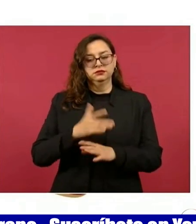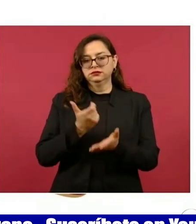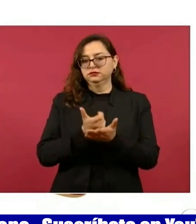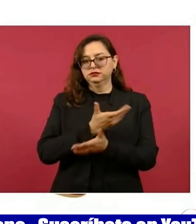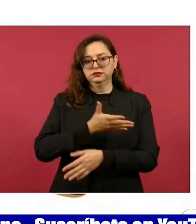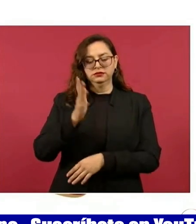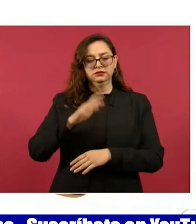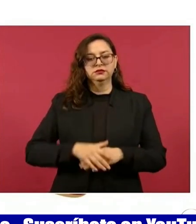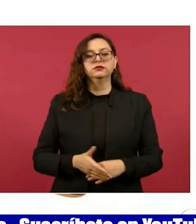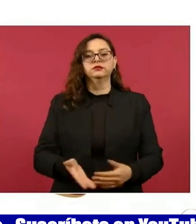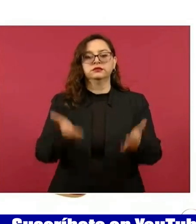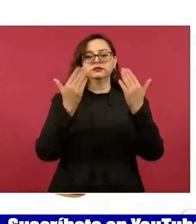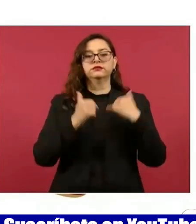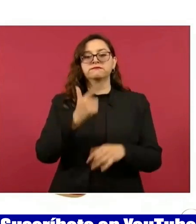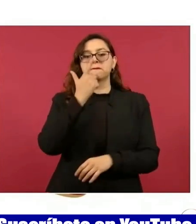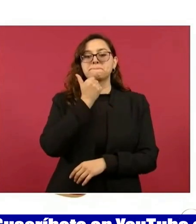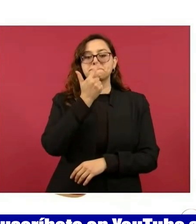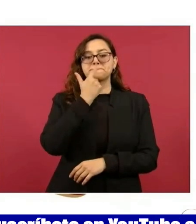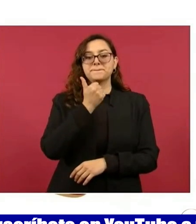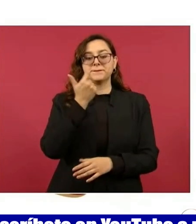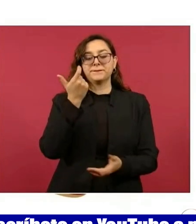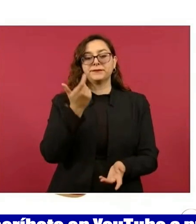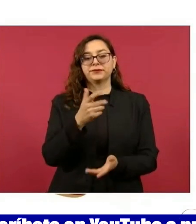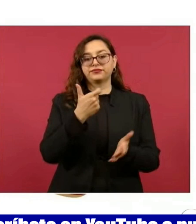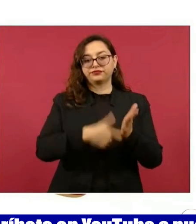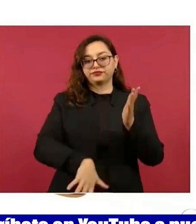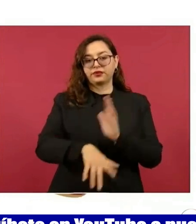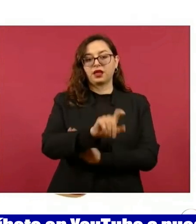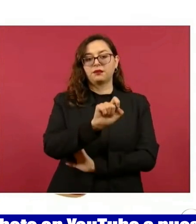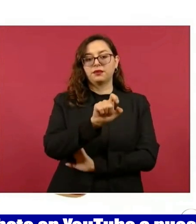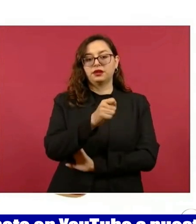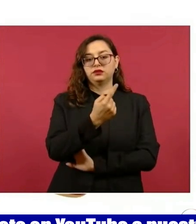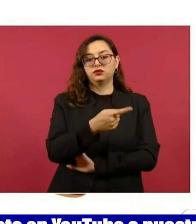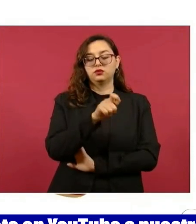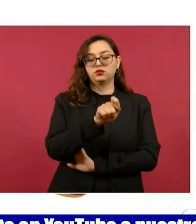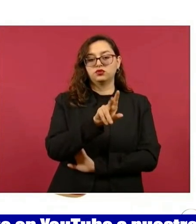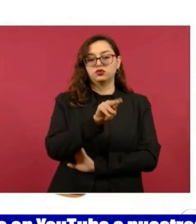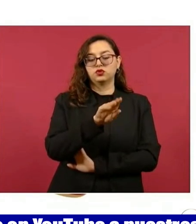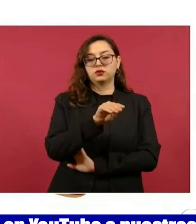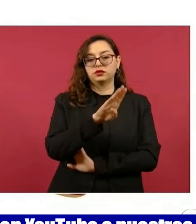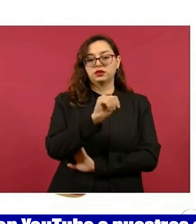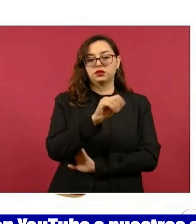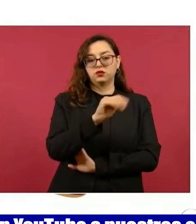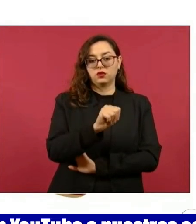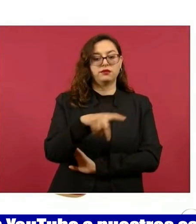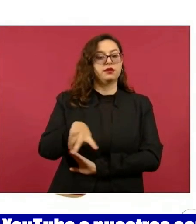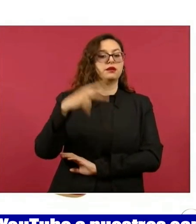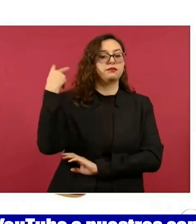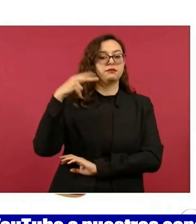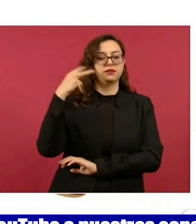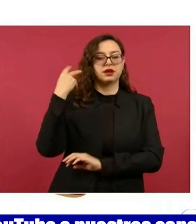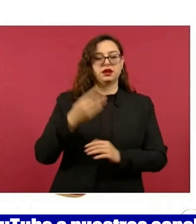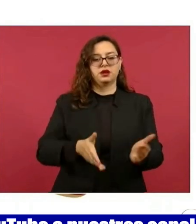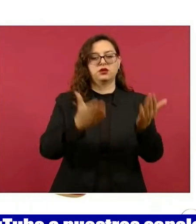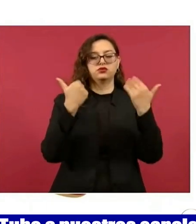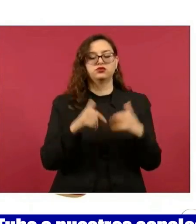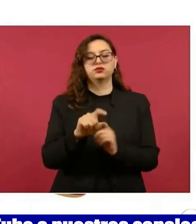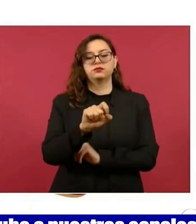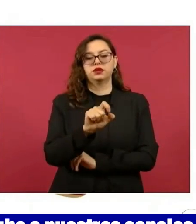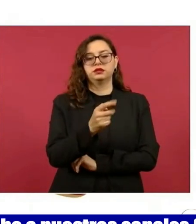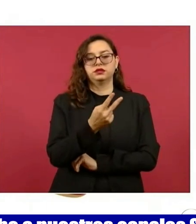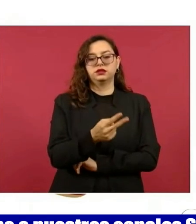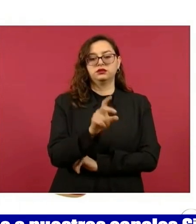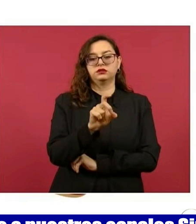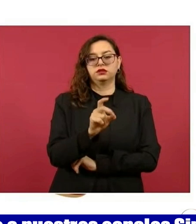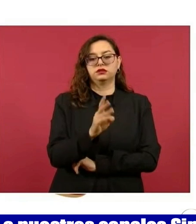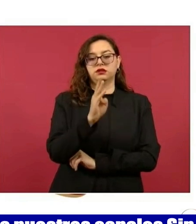Las más económicas para la Premium, 21 pesos con 99 centavos franquicia Pemex en Veracruz, Veracruz. Y 22 pesos con 39 centavos de